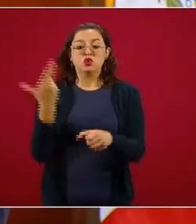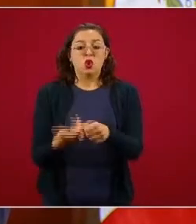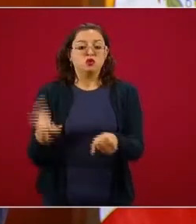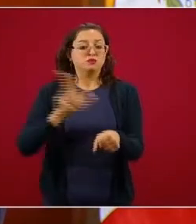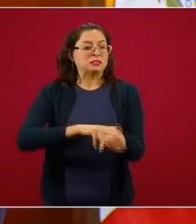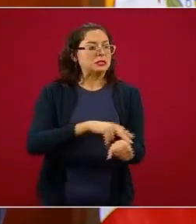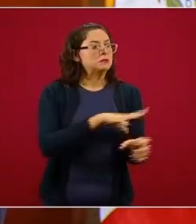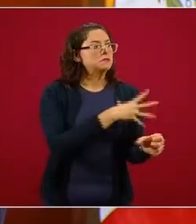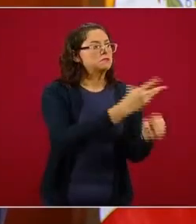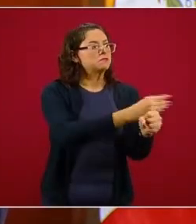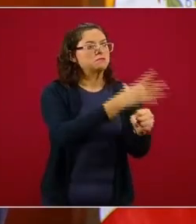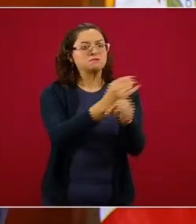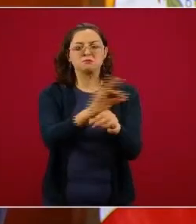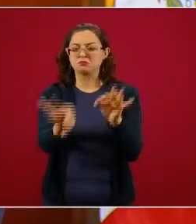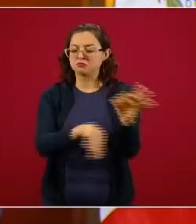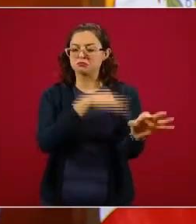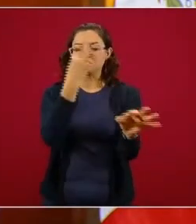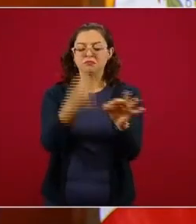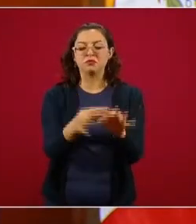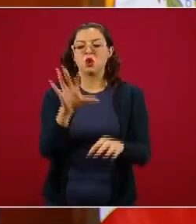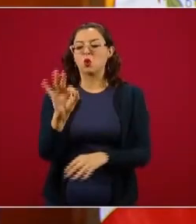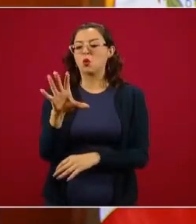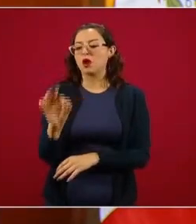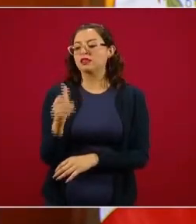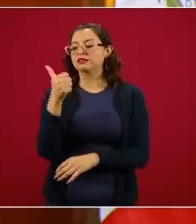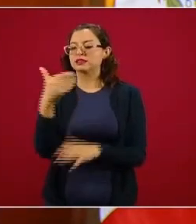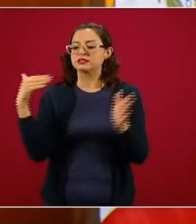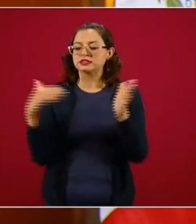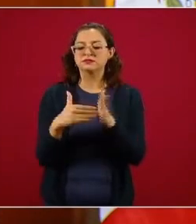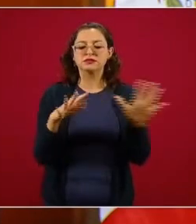Hemos contratado a